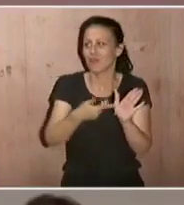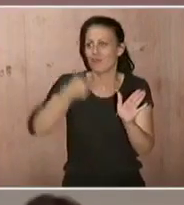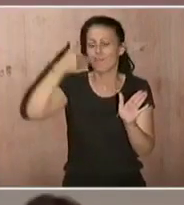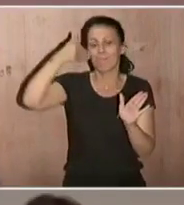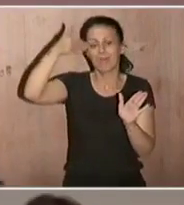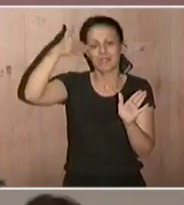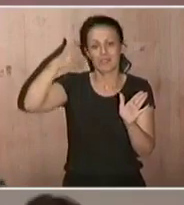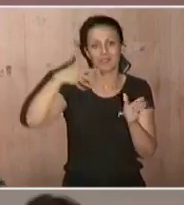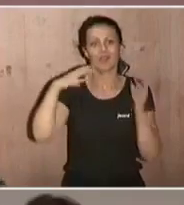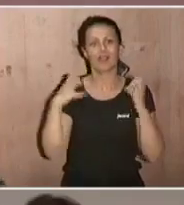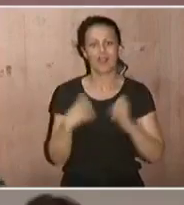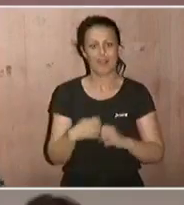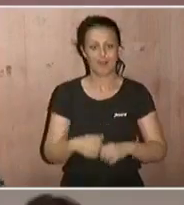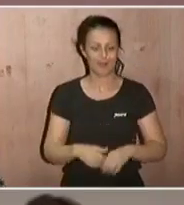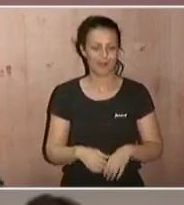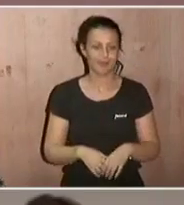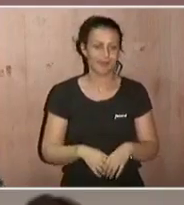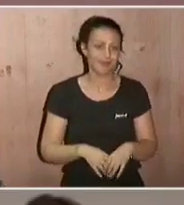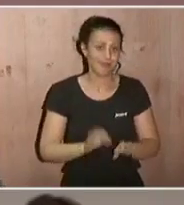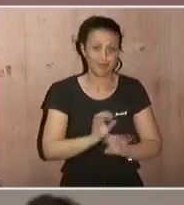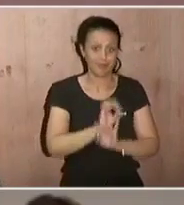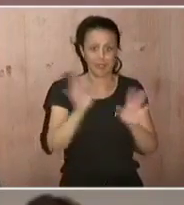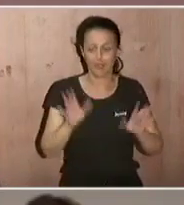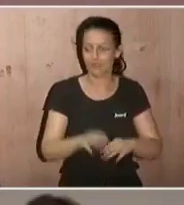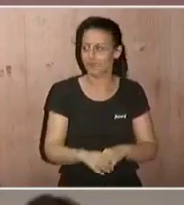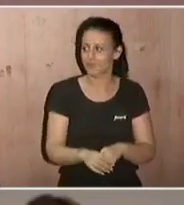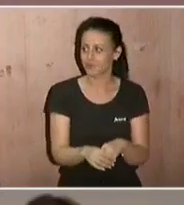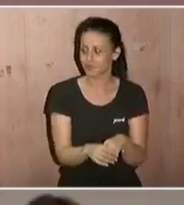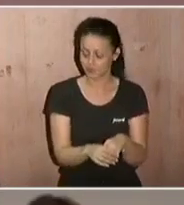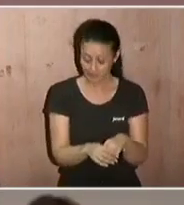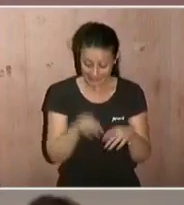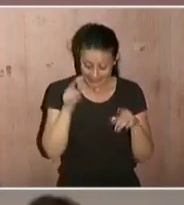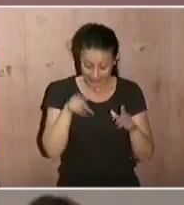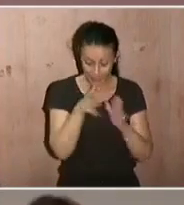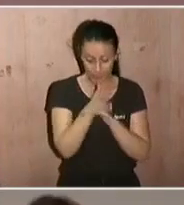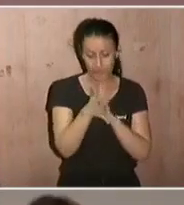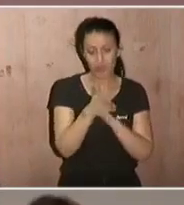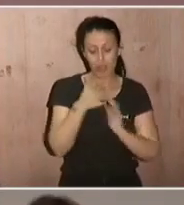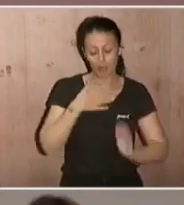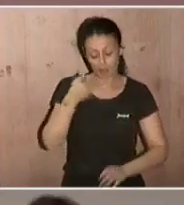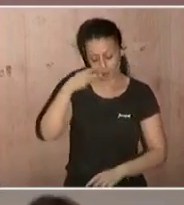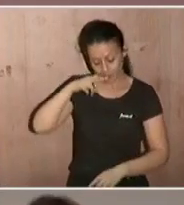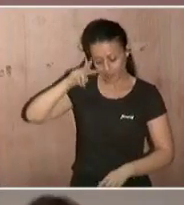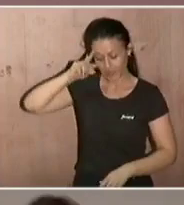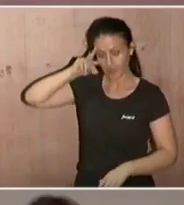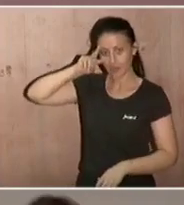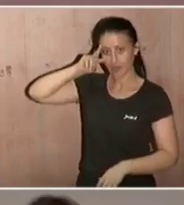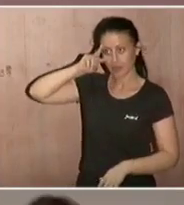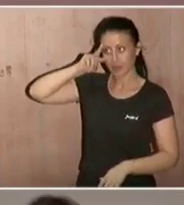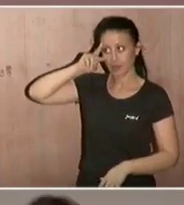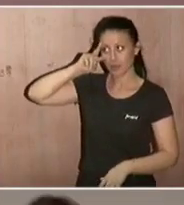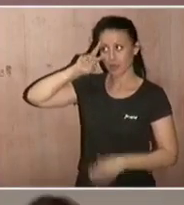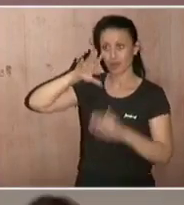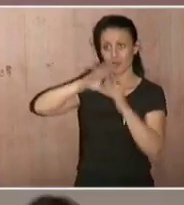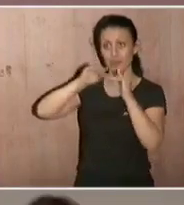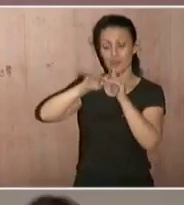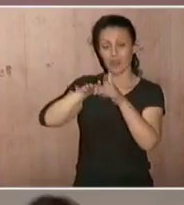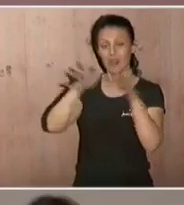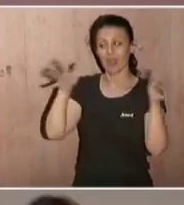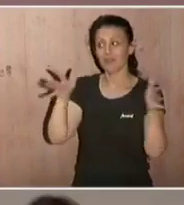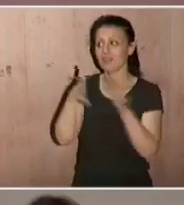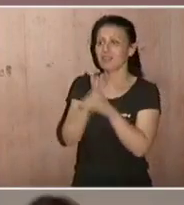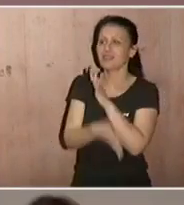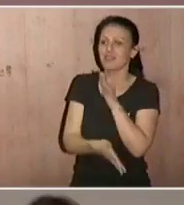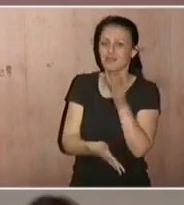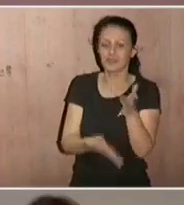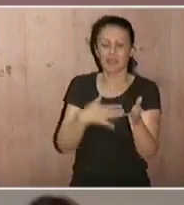del catedrático, así de claro. Y eso explica por qué en mi experiencia los grandes clientes no han sido nunca